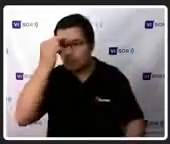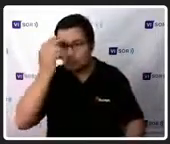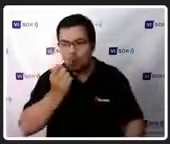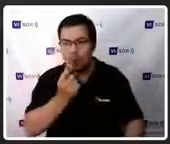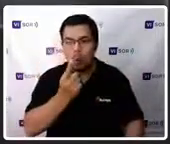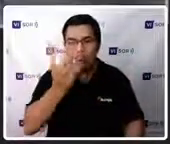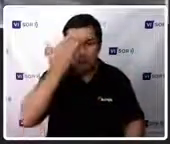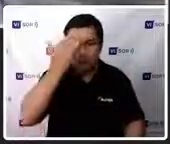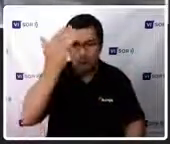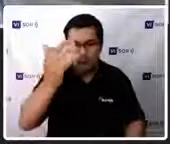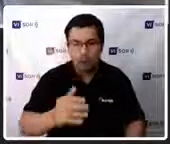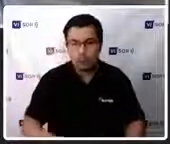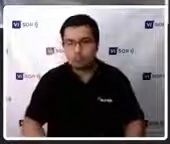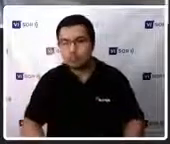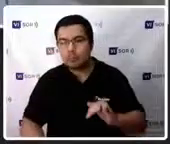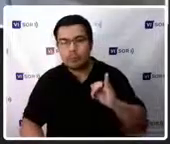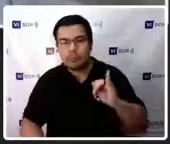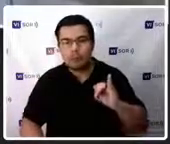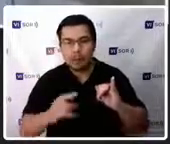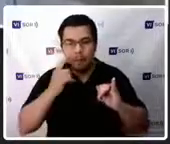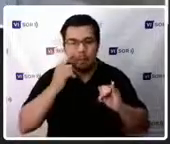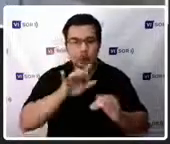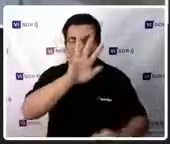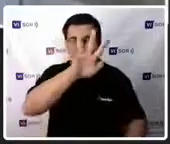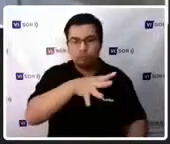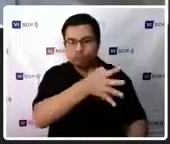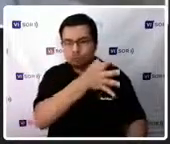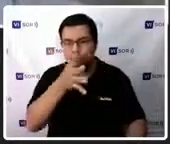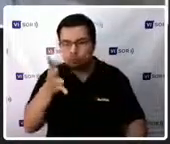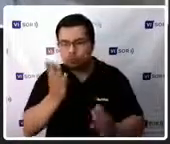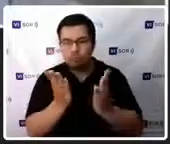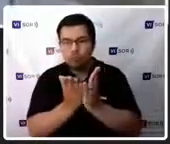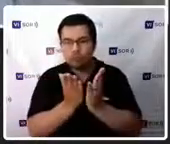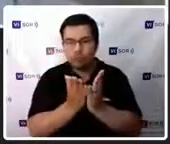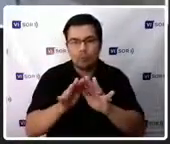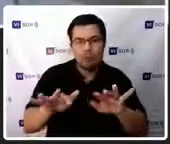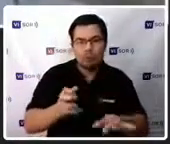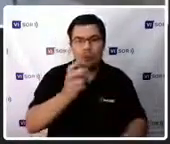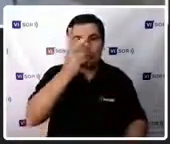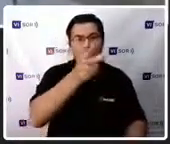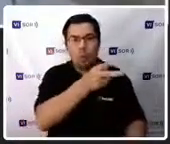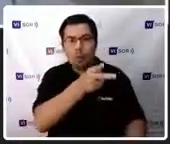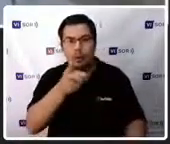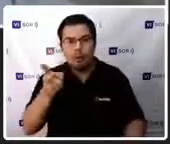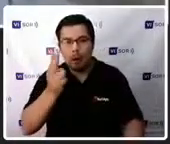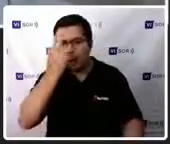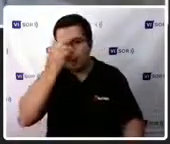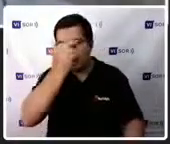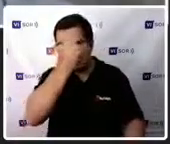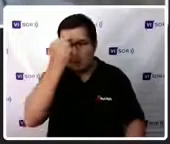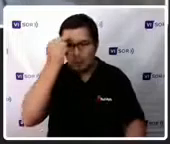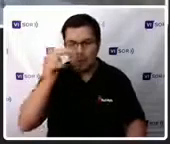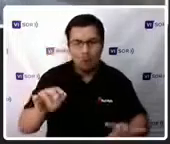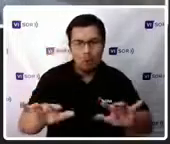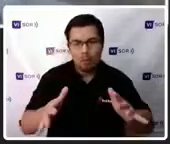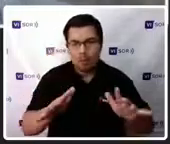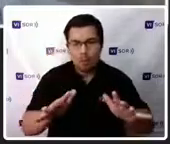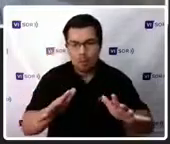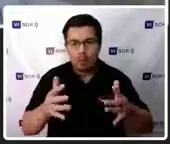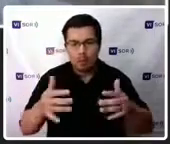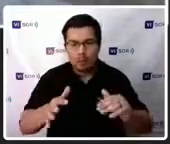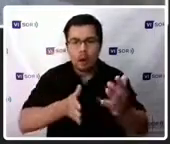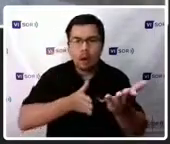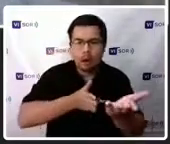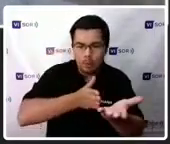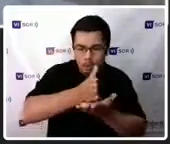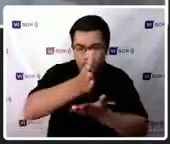la. Déjame mirar porque el calendario académico todavía no está cerrado, pero generalmente en la segunda semana de marzo. Ya en la segunda semana de marzo deberíamos estar partiendo ya con las